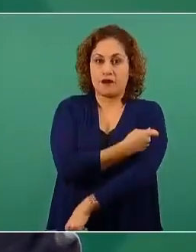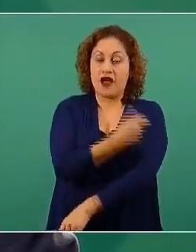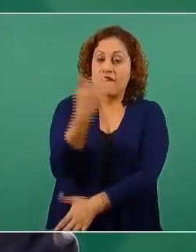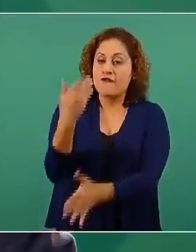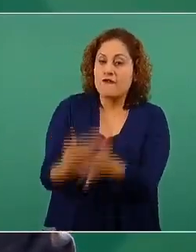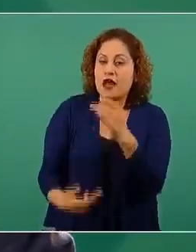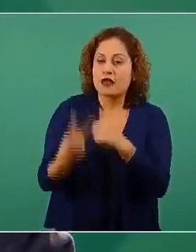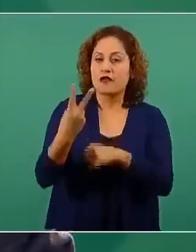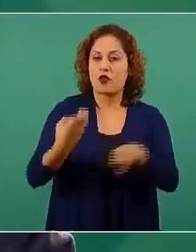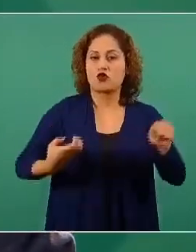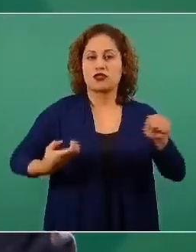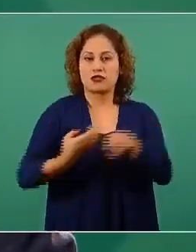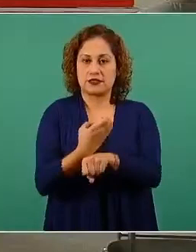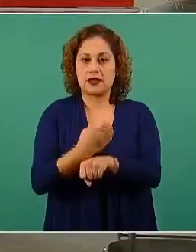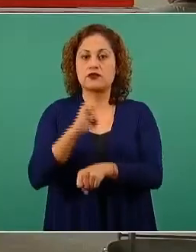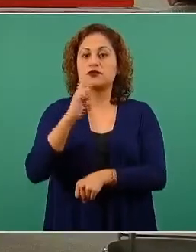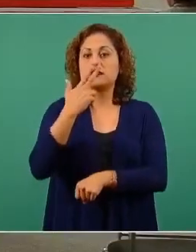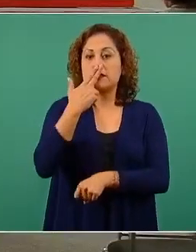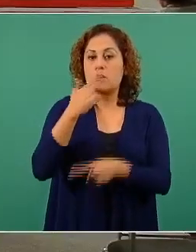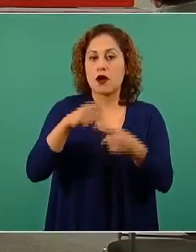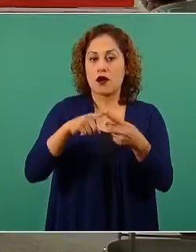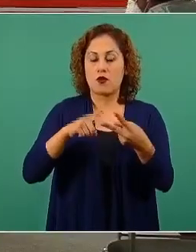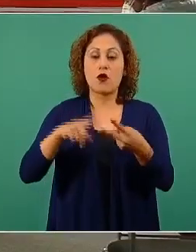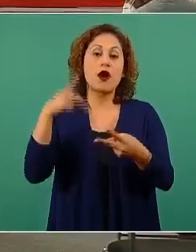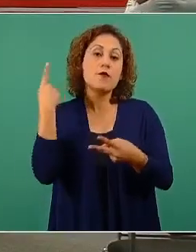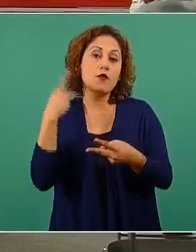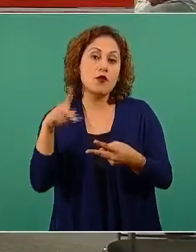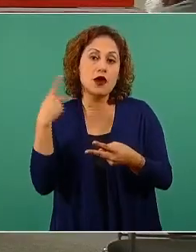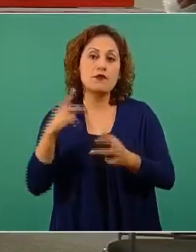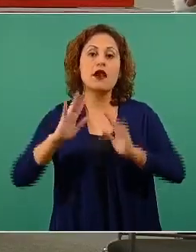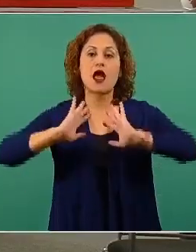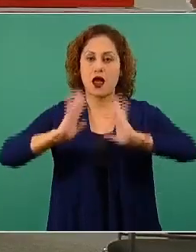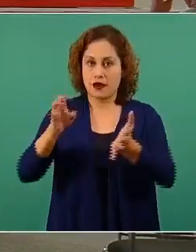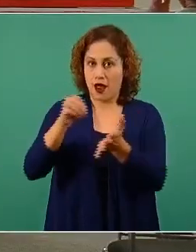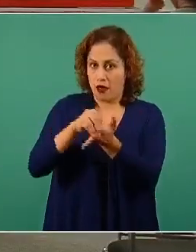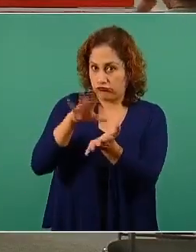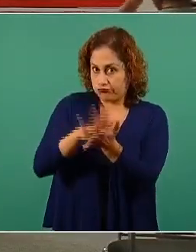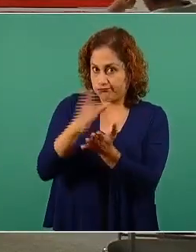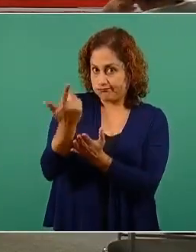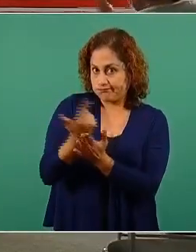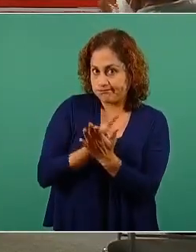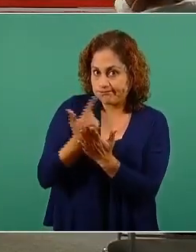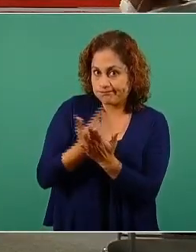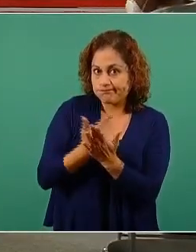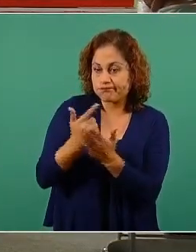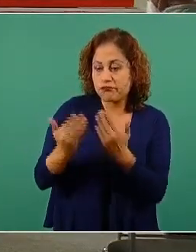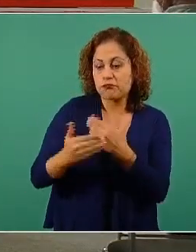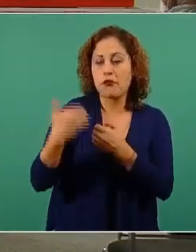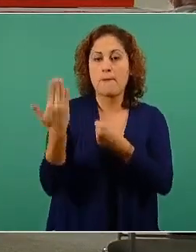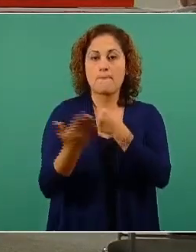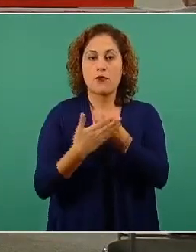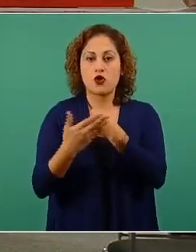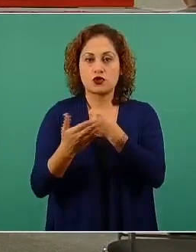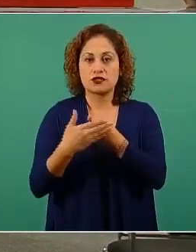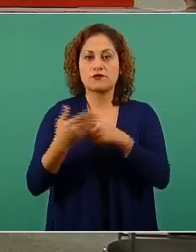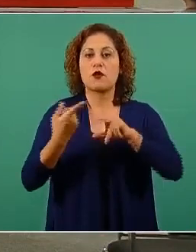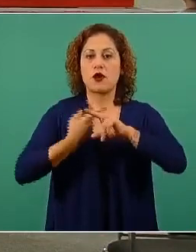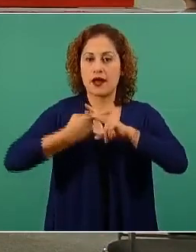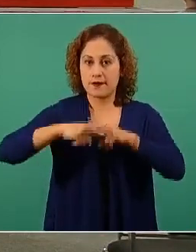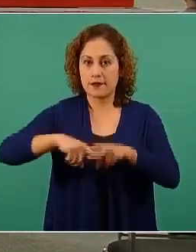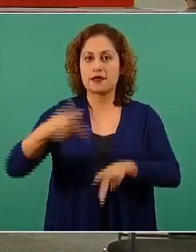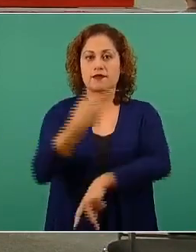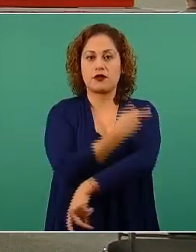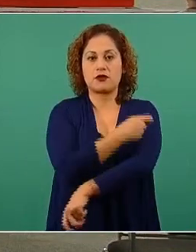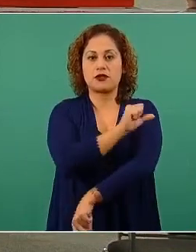entidades federativas, Chihuahua y Puebla, que ya fueron programadas para iniciar su vacunación en personal educativo